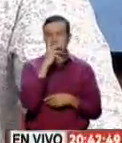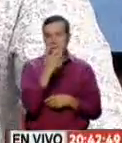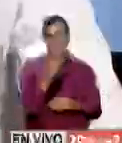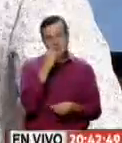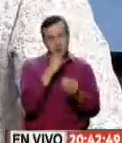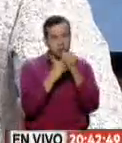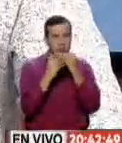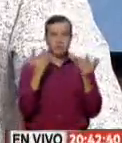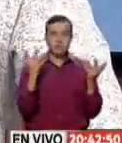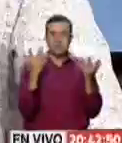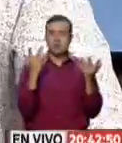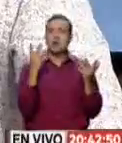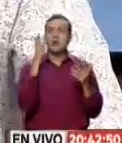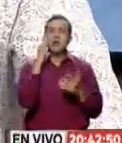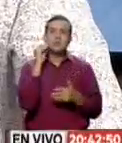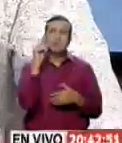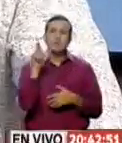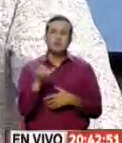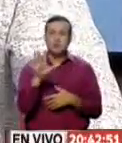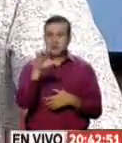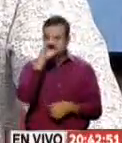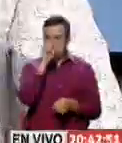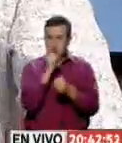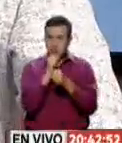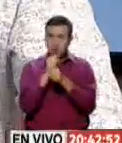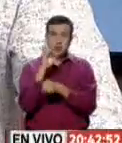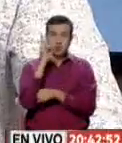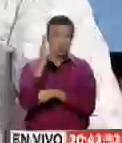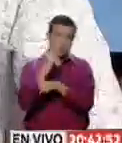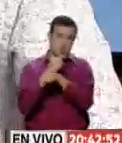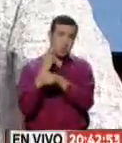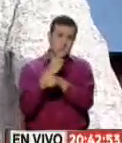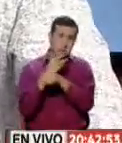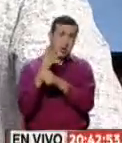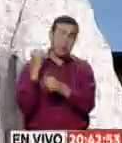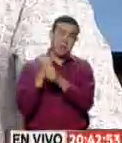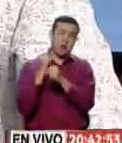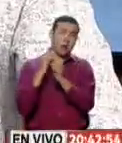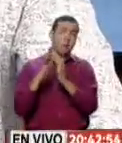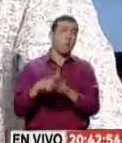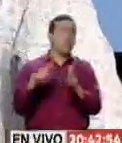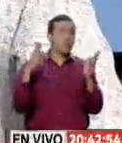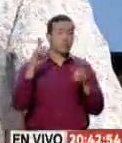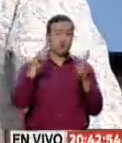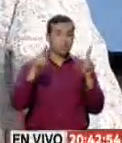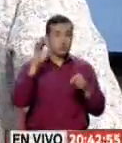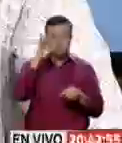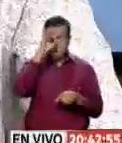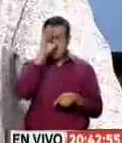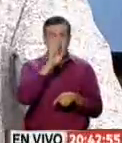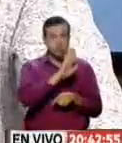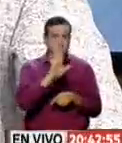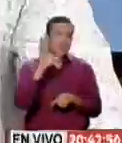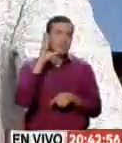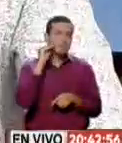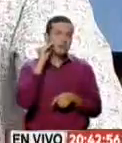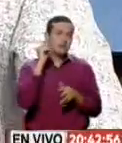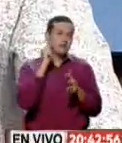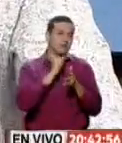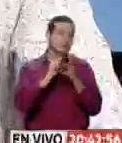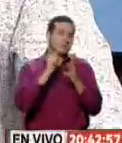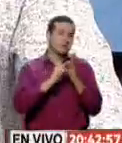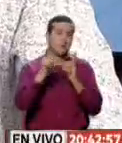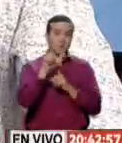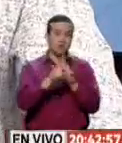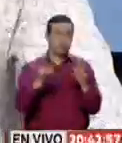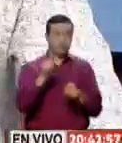así pero es. Sabemos la historia de los panaderos, sabemos que trabajan 18 horas, seguramente no. Entonces esa fue la idea, cada uno de ellos tenían diferentes historias y era